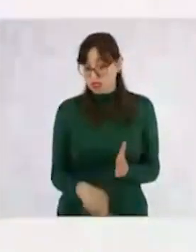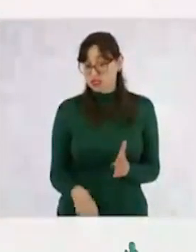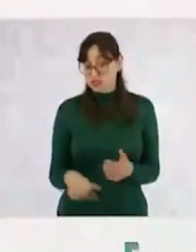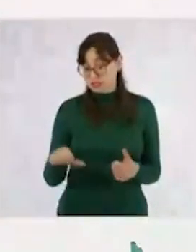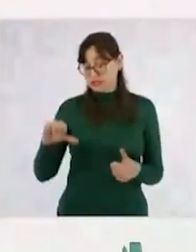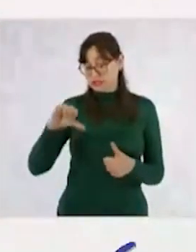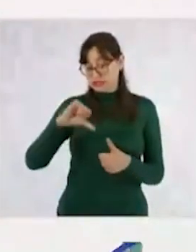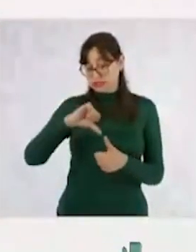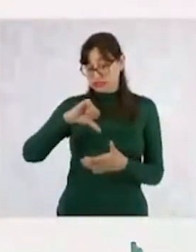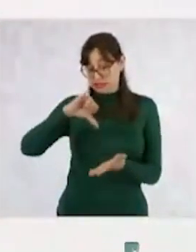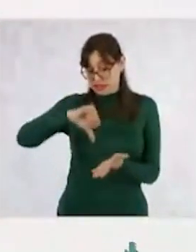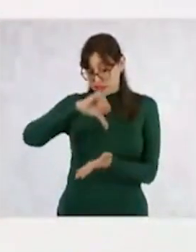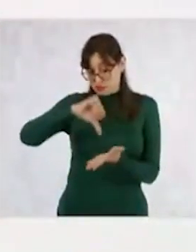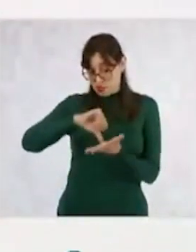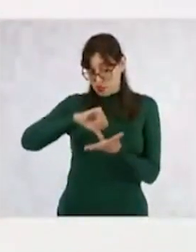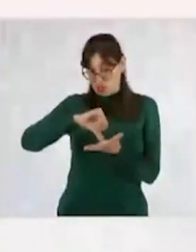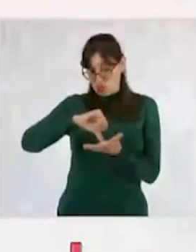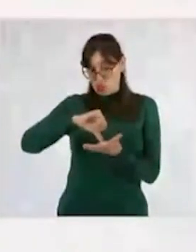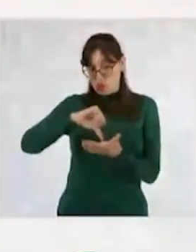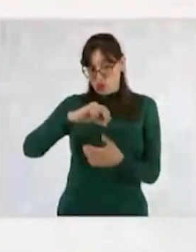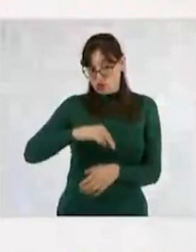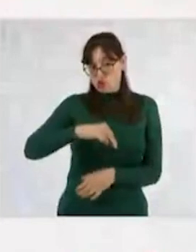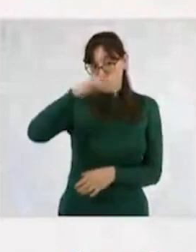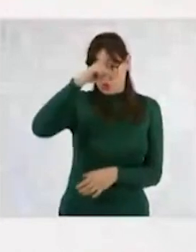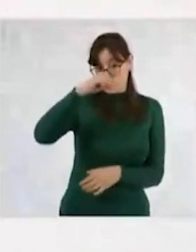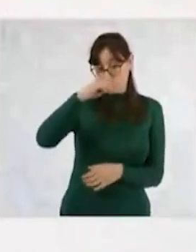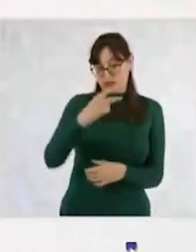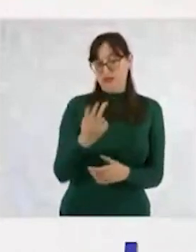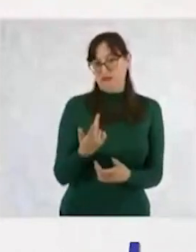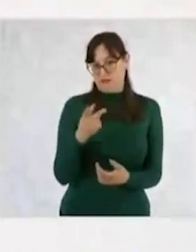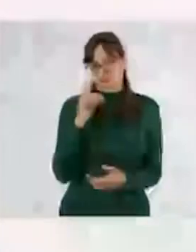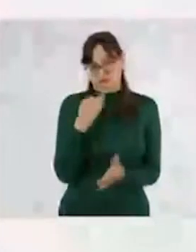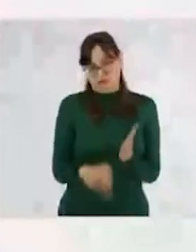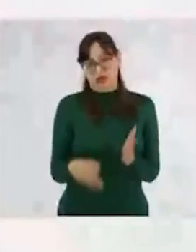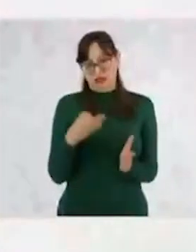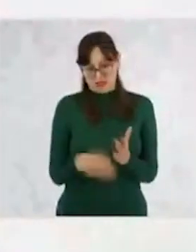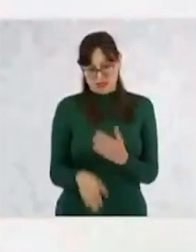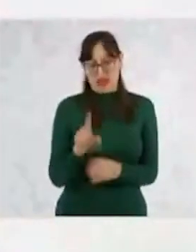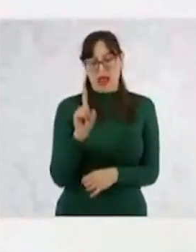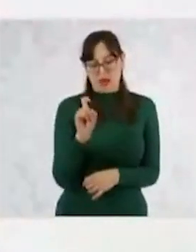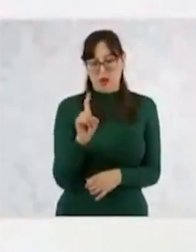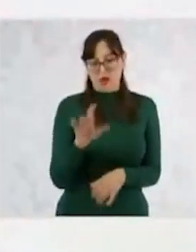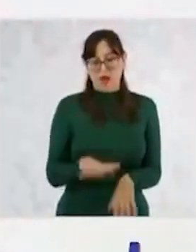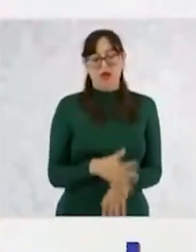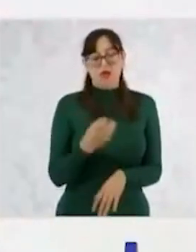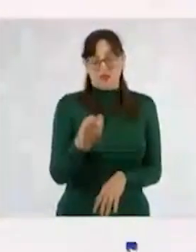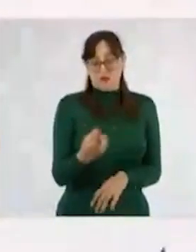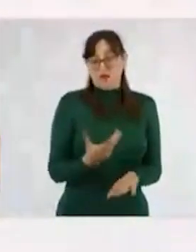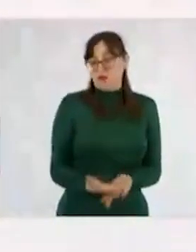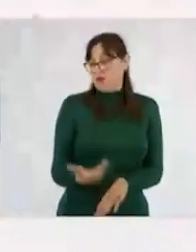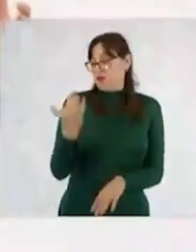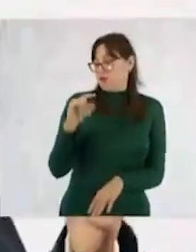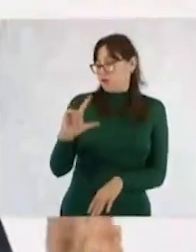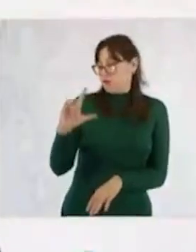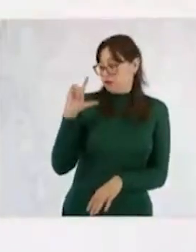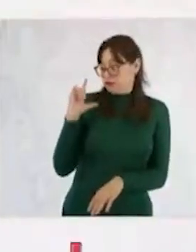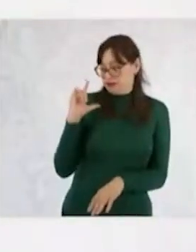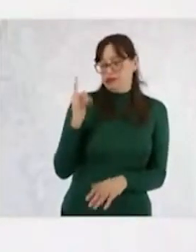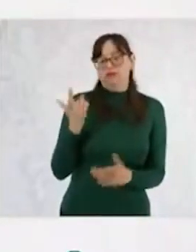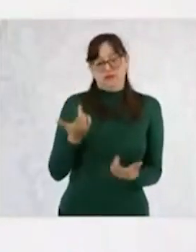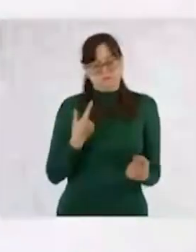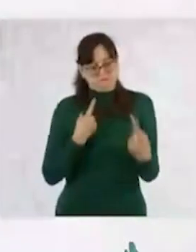económicamente y Por ende pues abrirle mercado a China y fortalecer a China en un tema económico compañeros